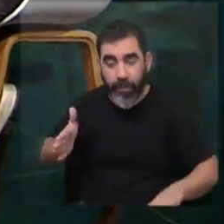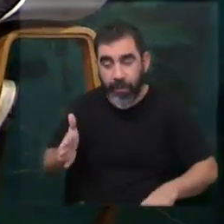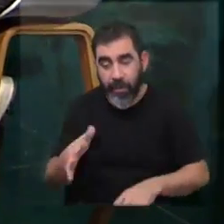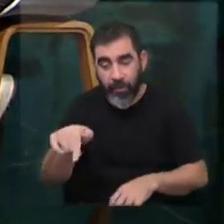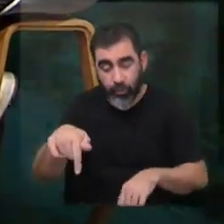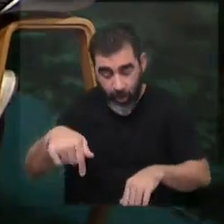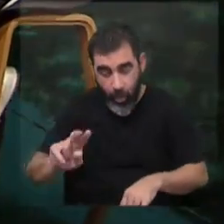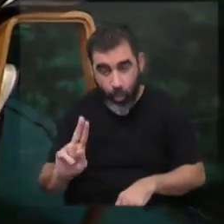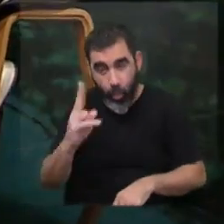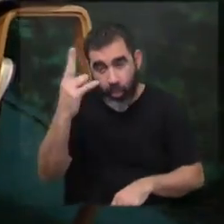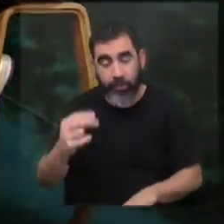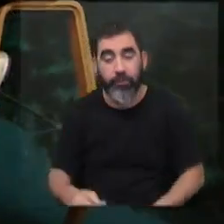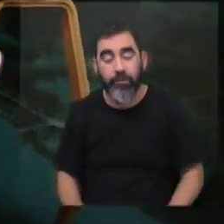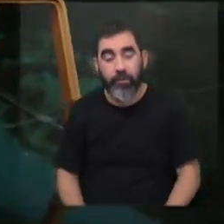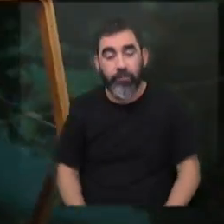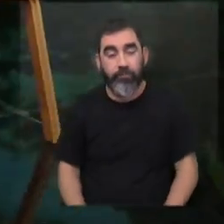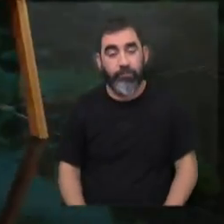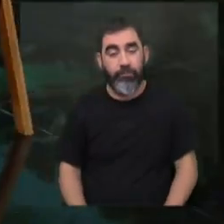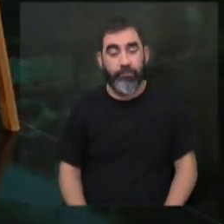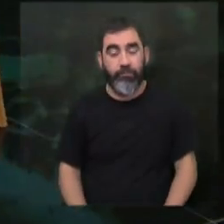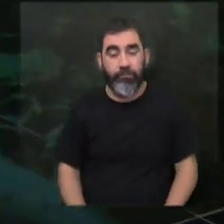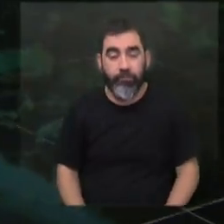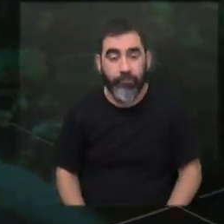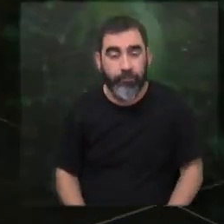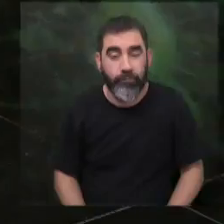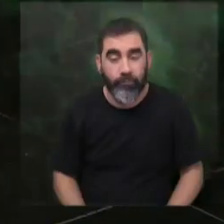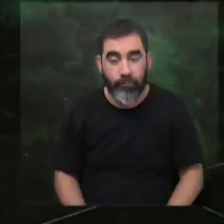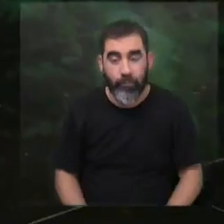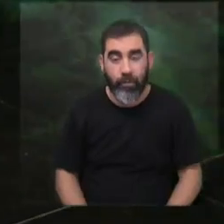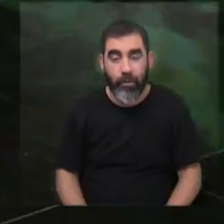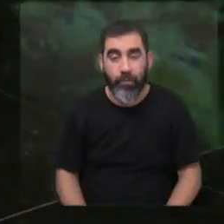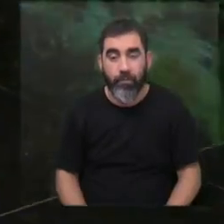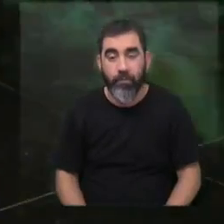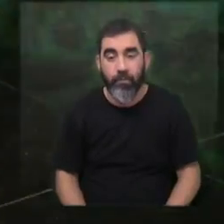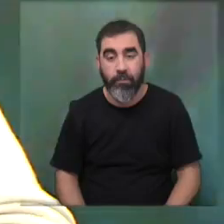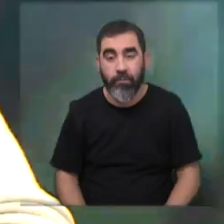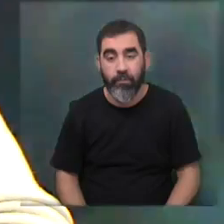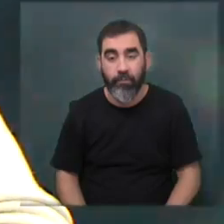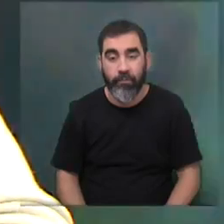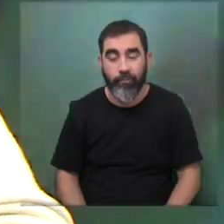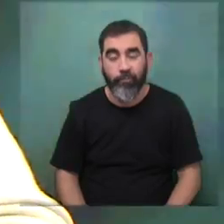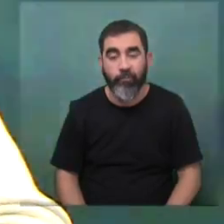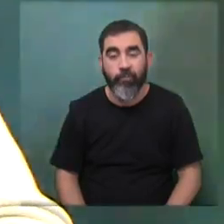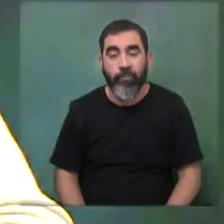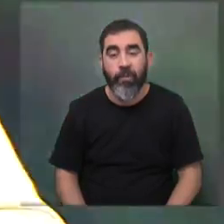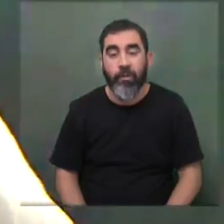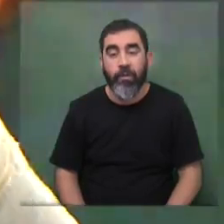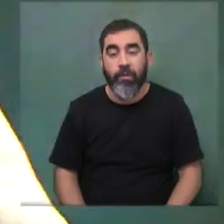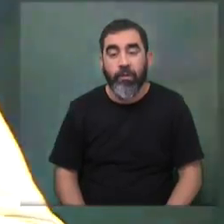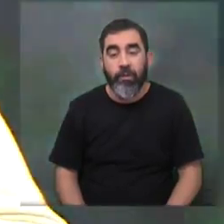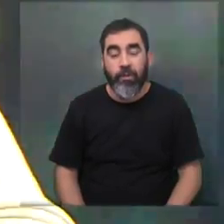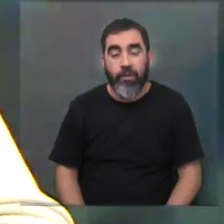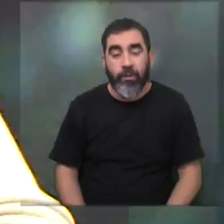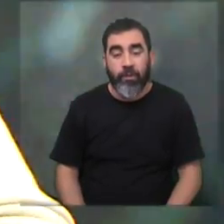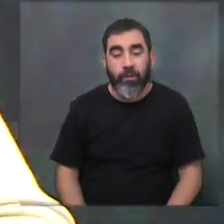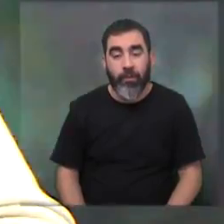en Uruguay? Le seguimos diciendo anuales a falta de otra definición. No importa, pero me gustaba aclarar está bien. eso que Marcelo